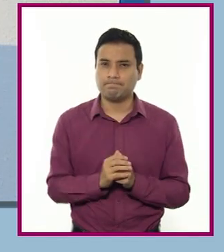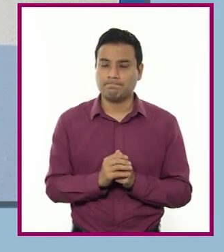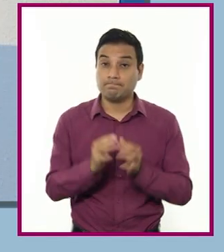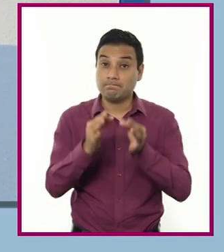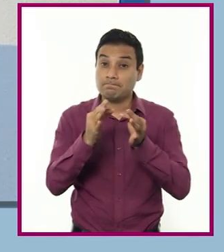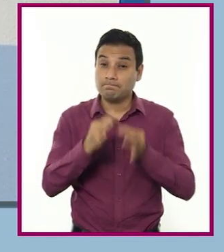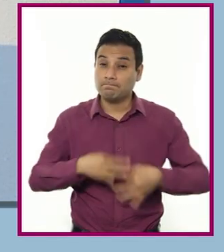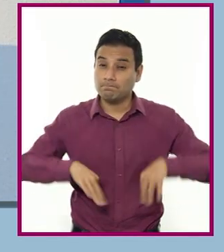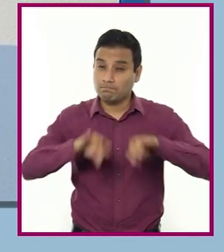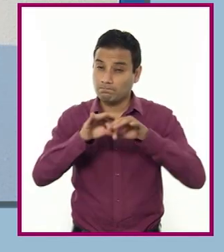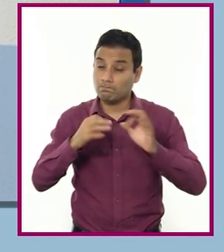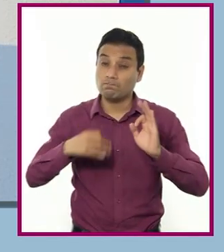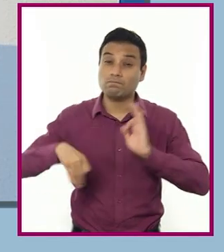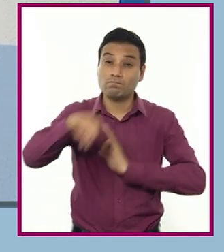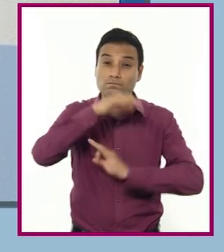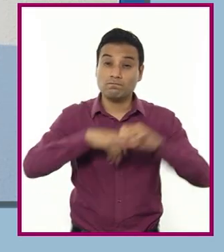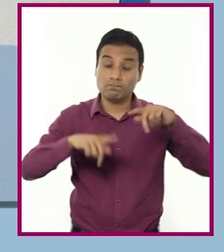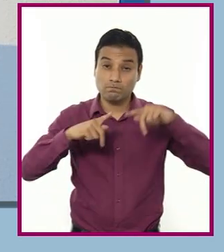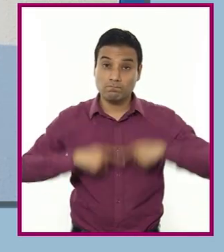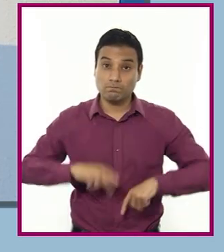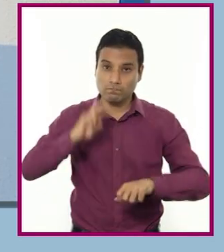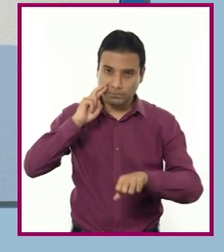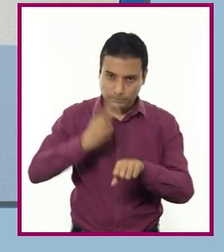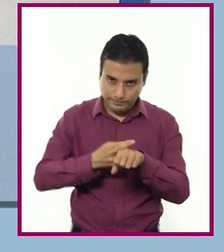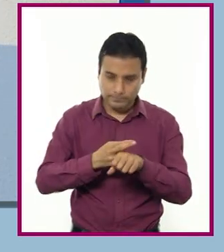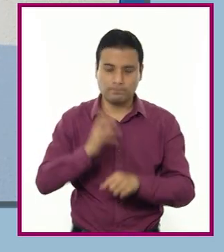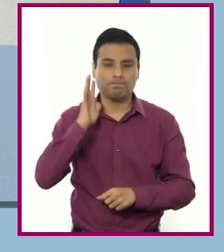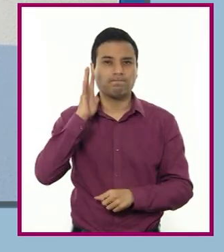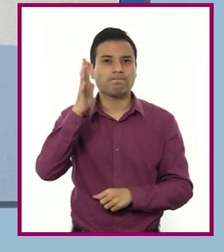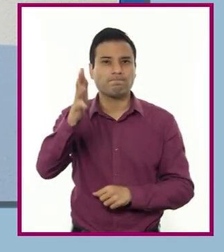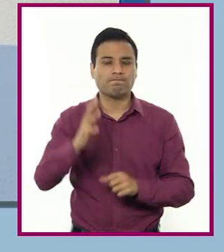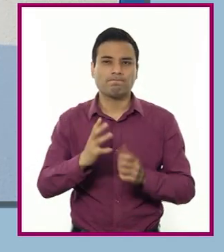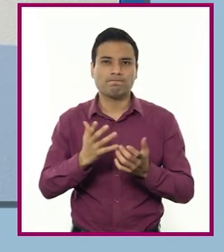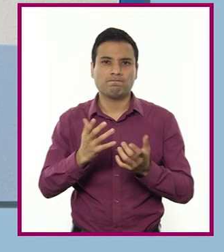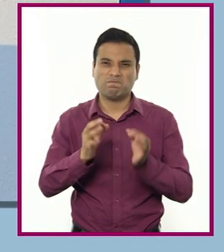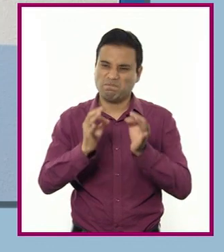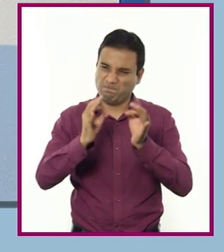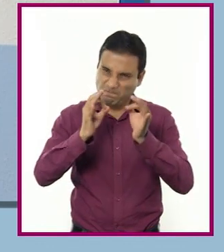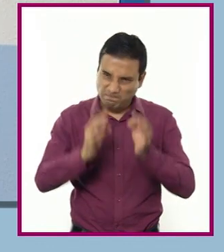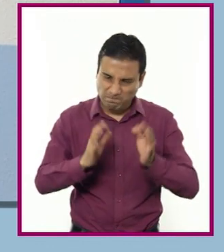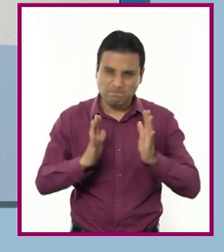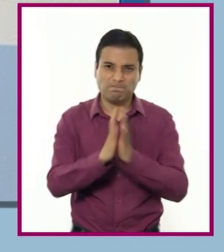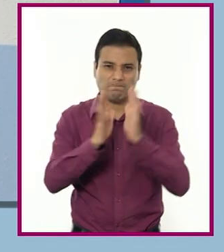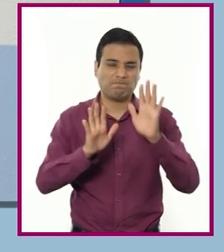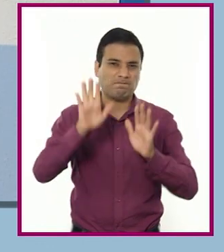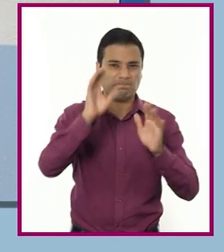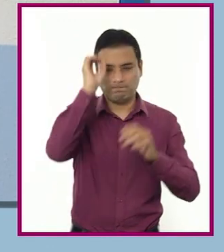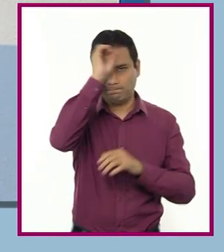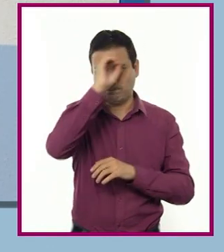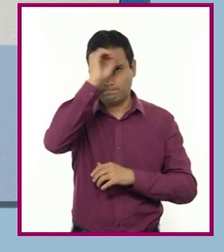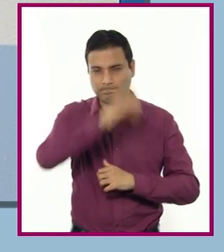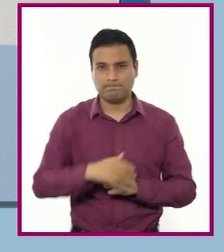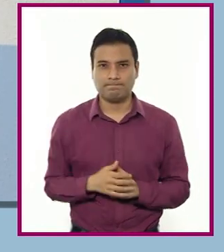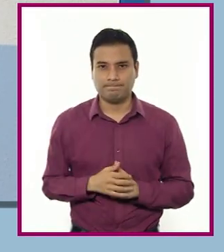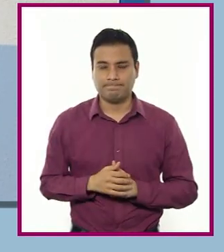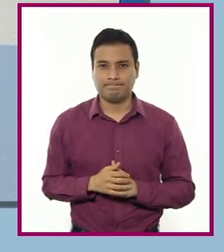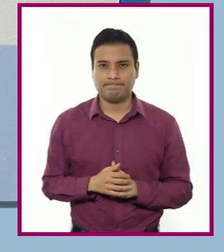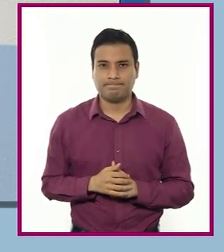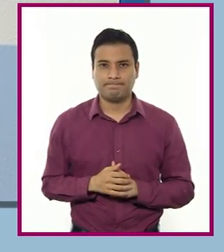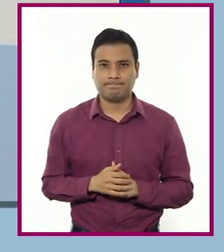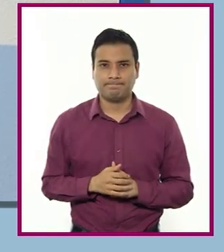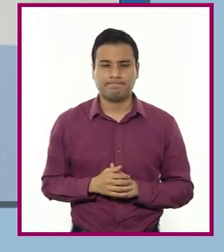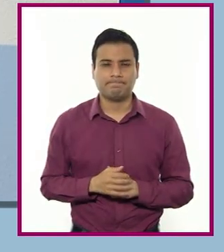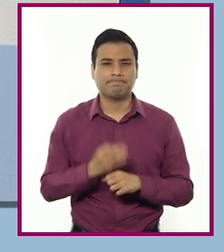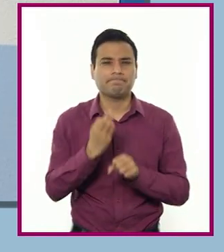todos nos involucremos para construir una sociedad democrática y participativa. Para recuperar lo que hemos aprendido en